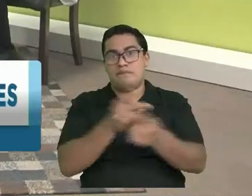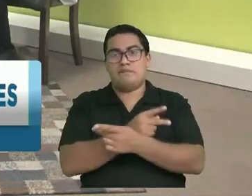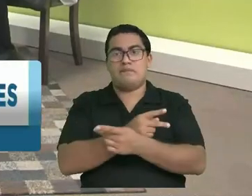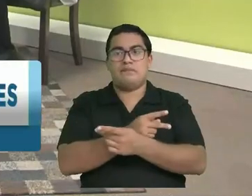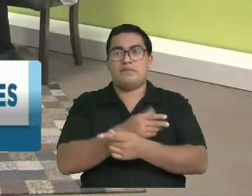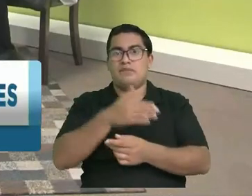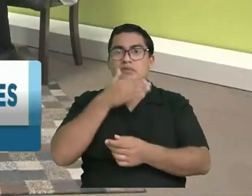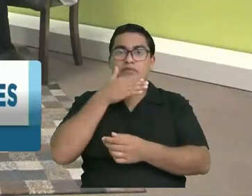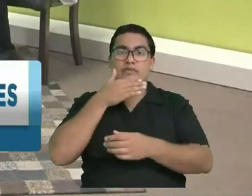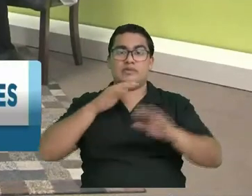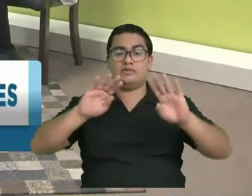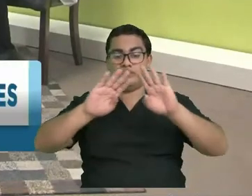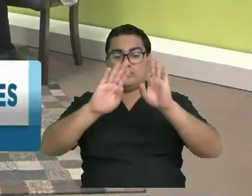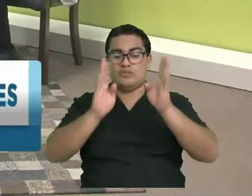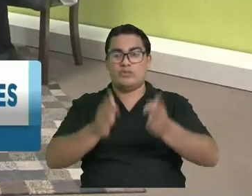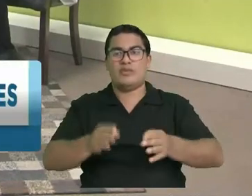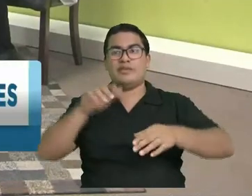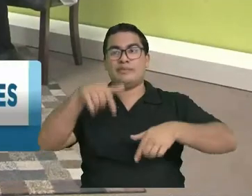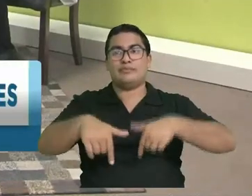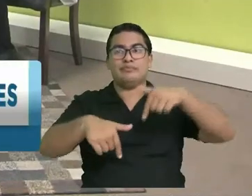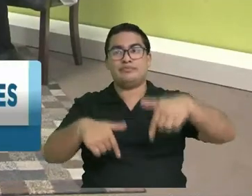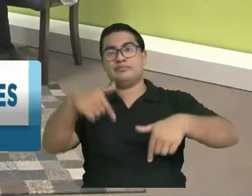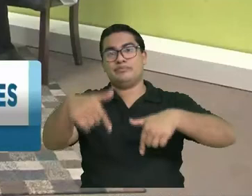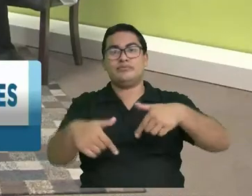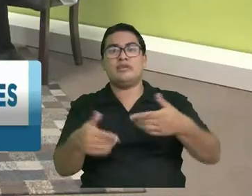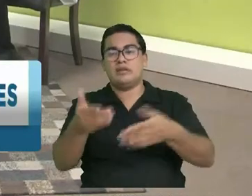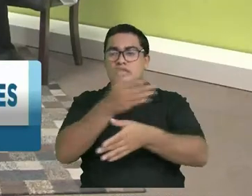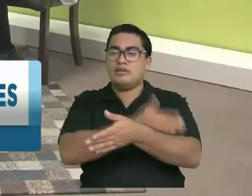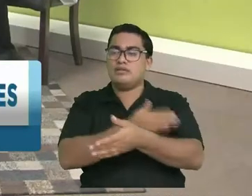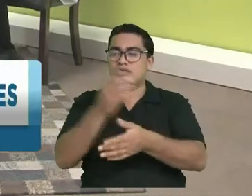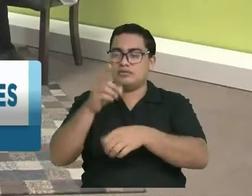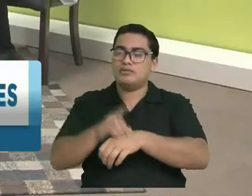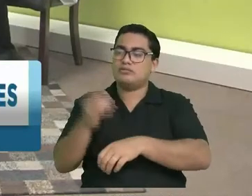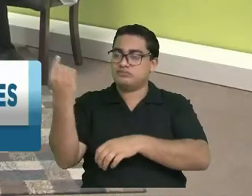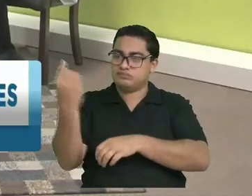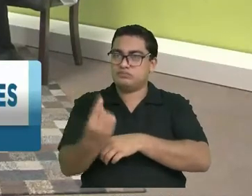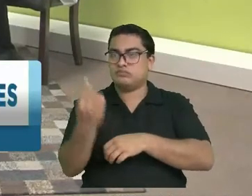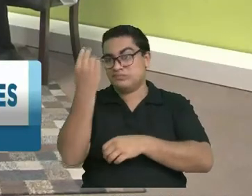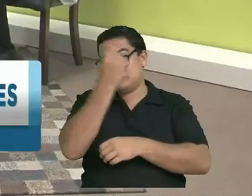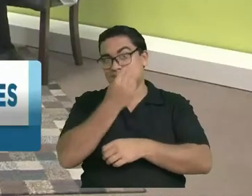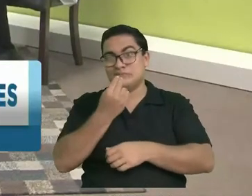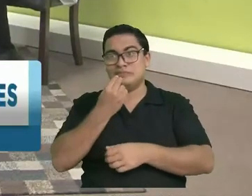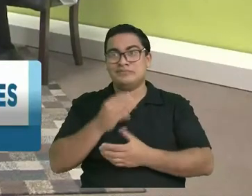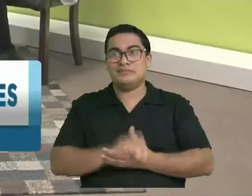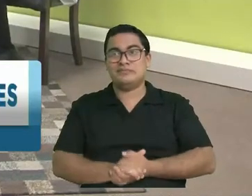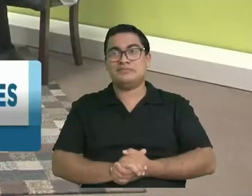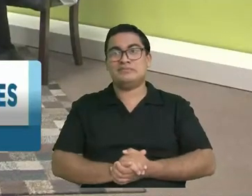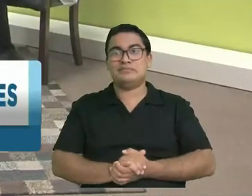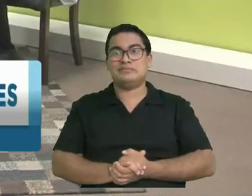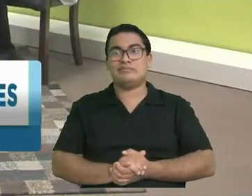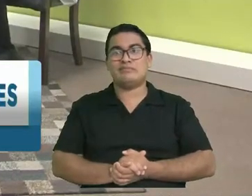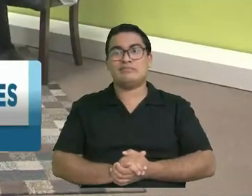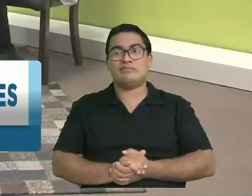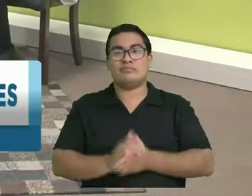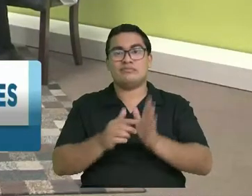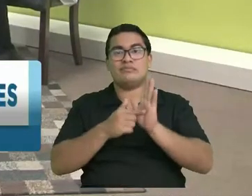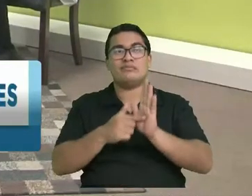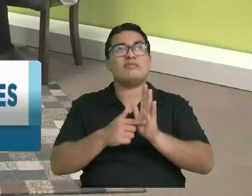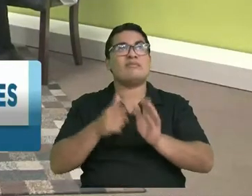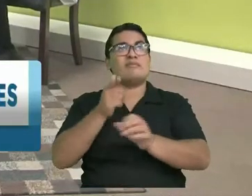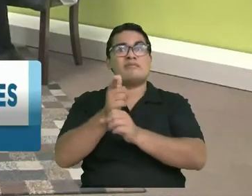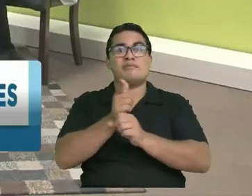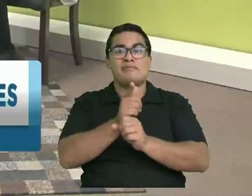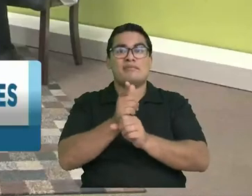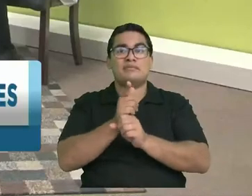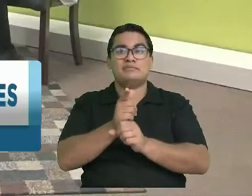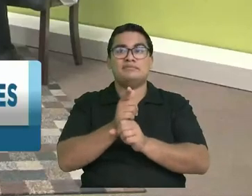irreversible en mujeres que han usado tacón que a usted... ha tenido en la consulta? Claro, es más, vos lo mostrabas en esas imágenes,